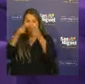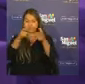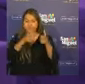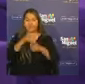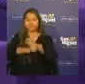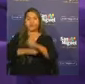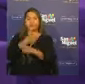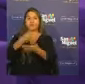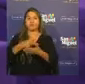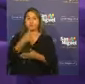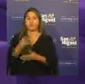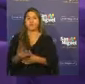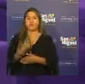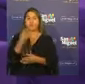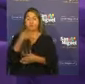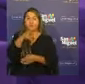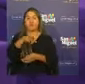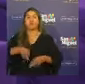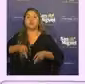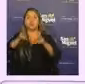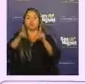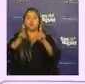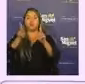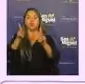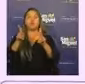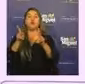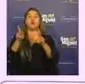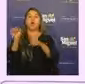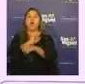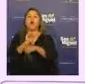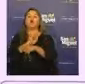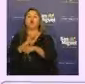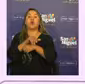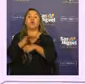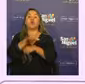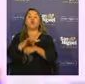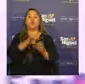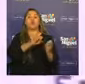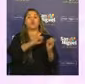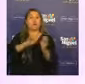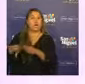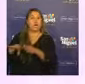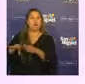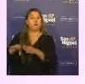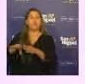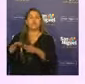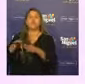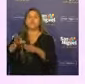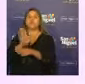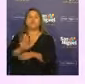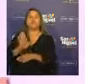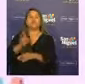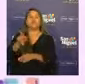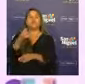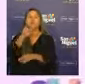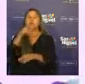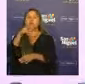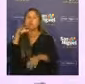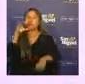año 2023, que nos permitió retirar vehículos de circulación, detener